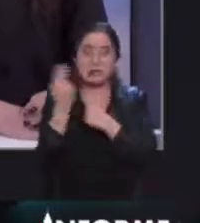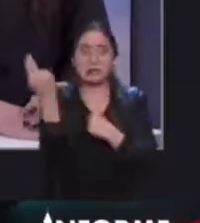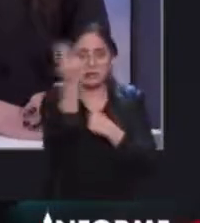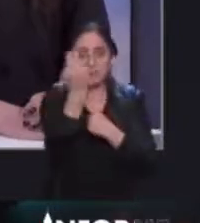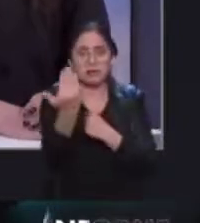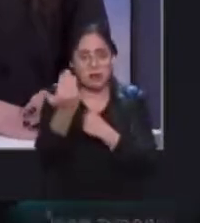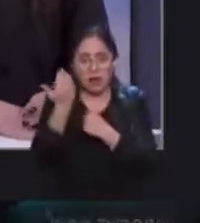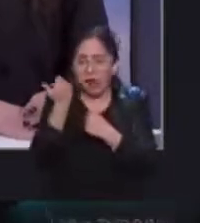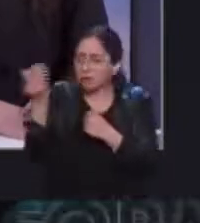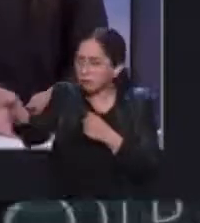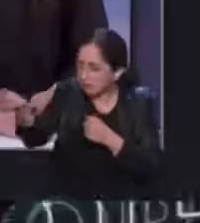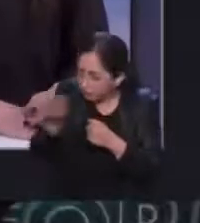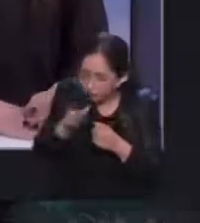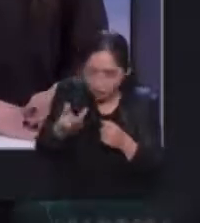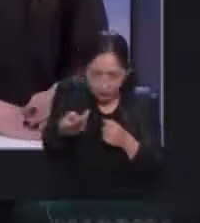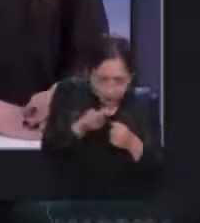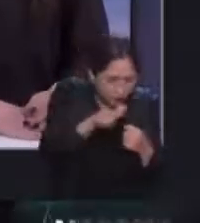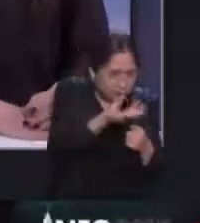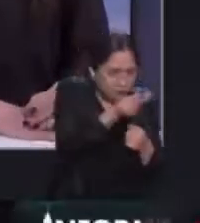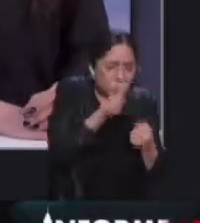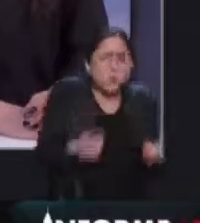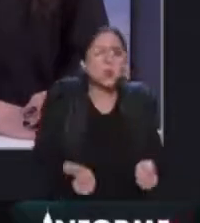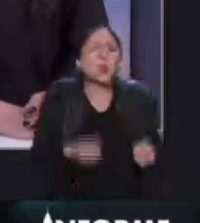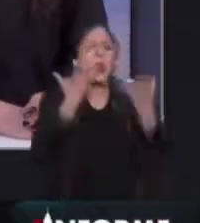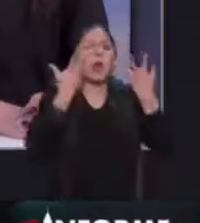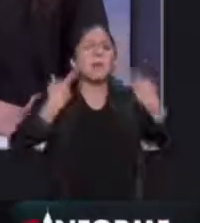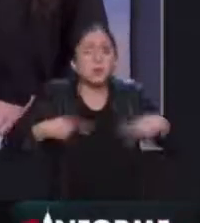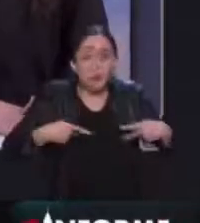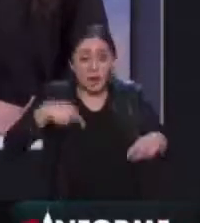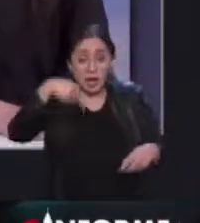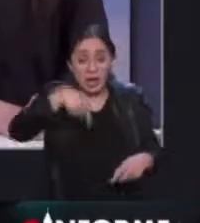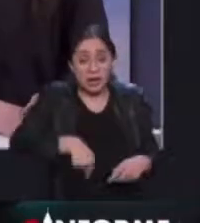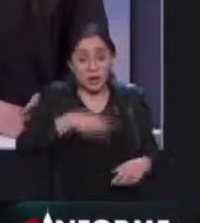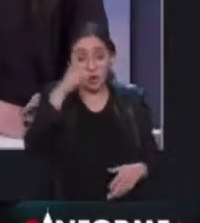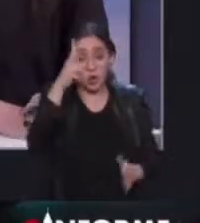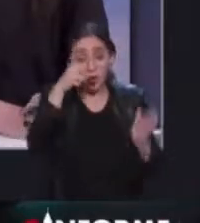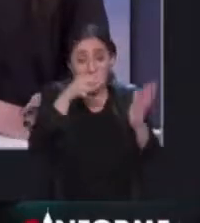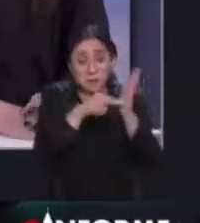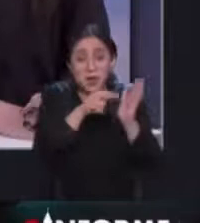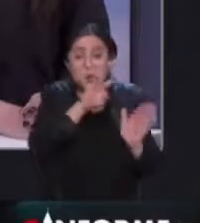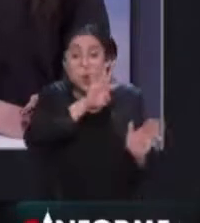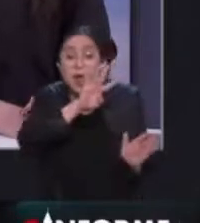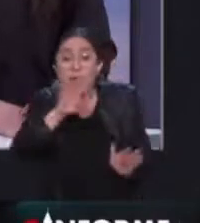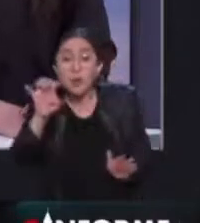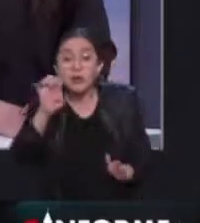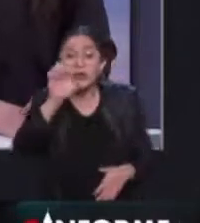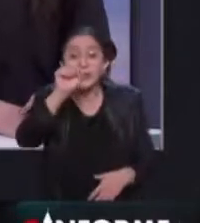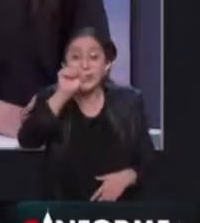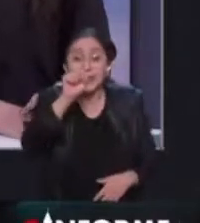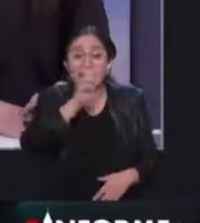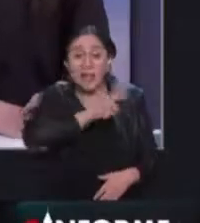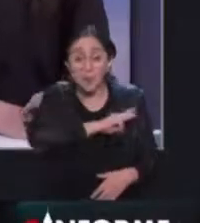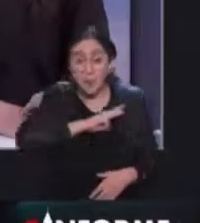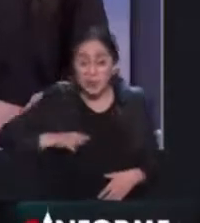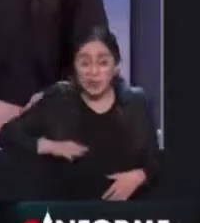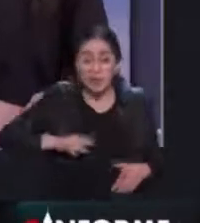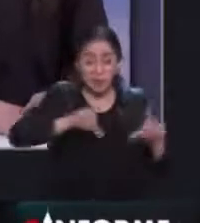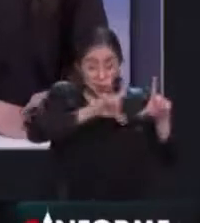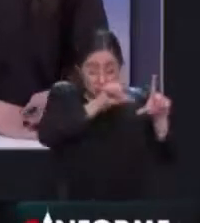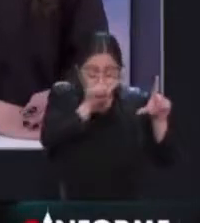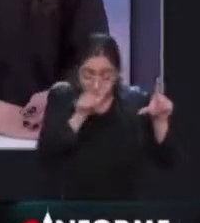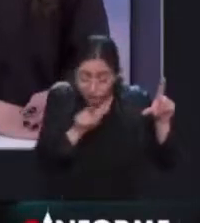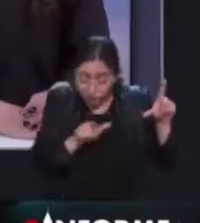información, recorran, en el caso de México, los más de 2.460 municipios, y entonces